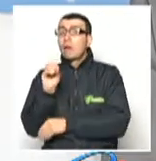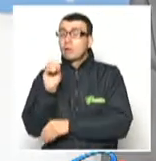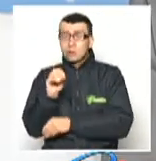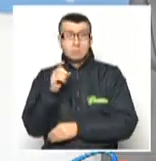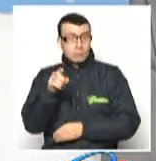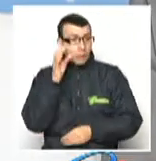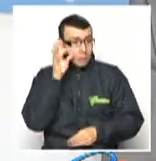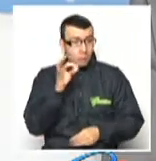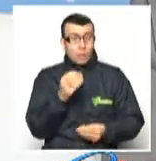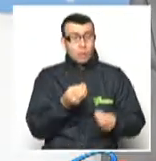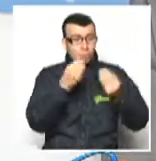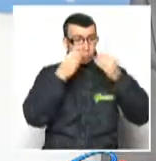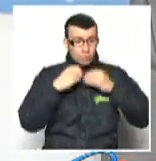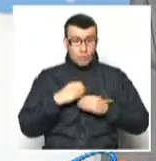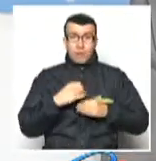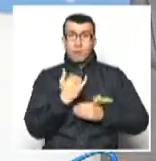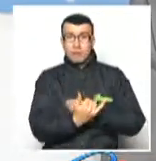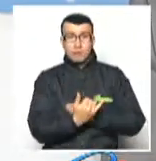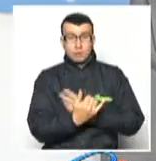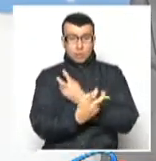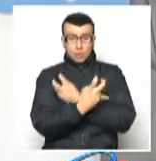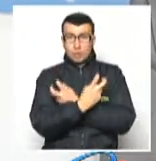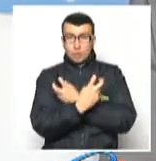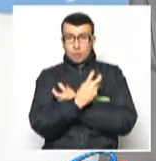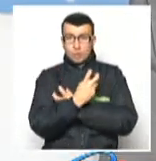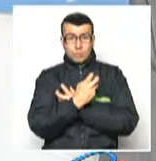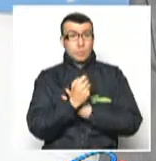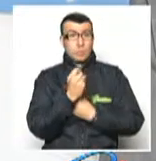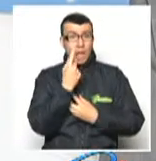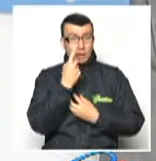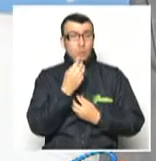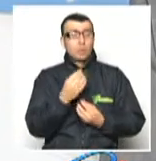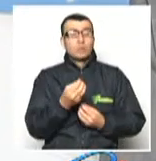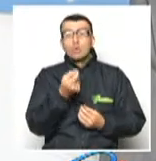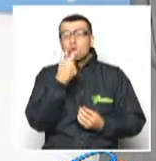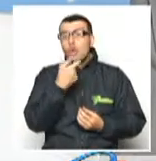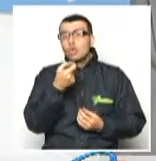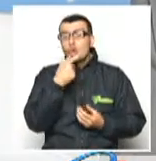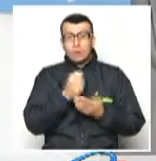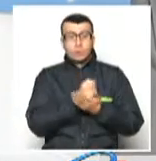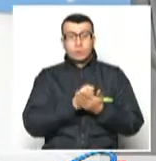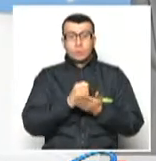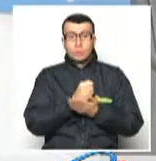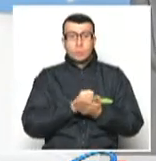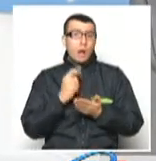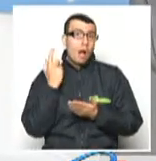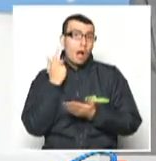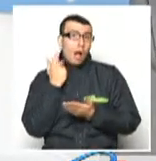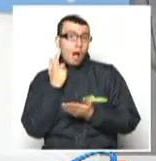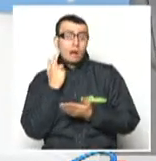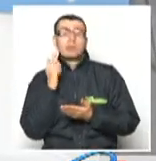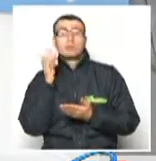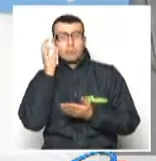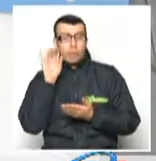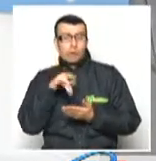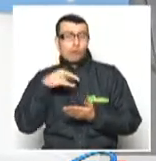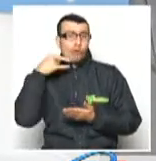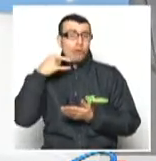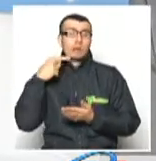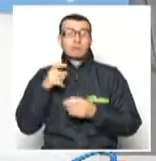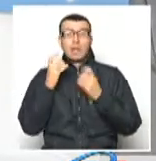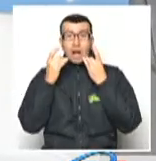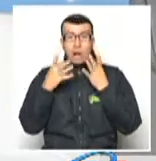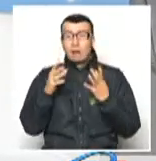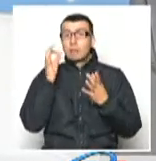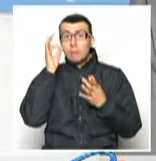porque si están endureciendo un hueso que está duro, que no fue atacado por la osteoporosis, pues van a tener unos problemas muy graves en el caso de que le